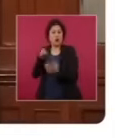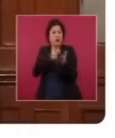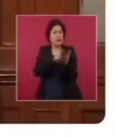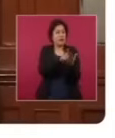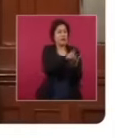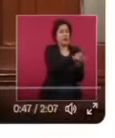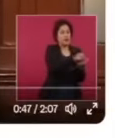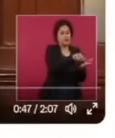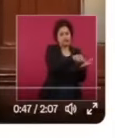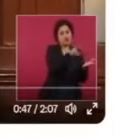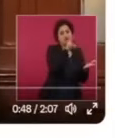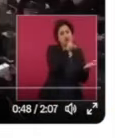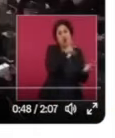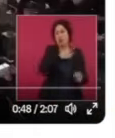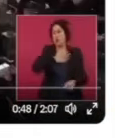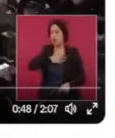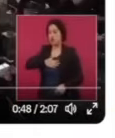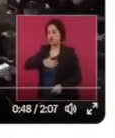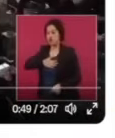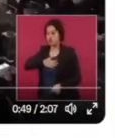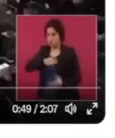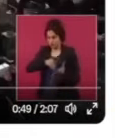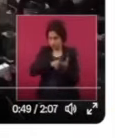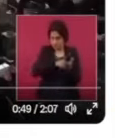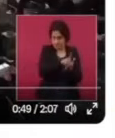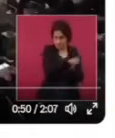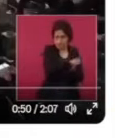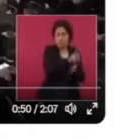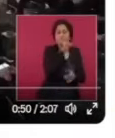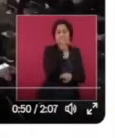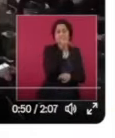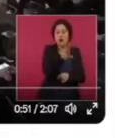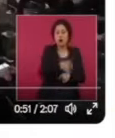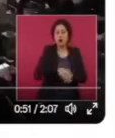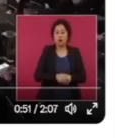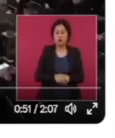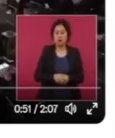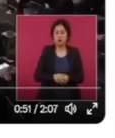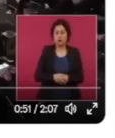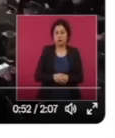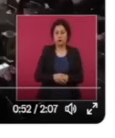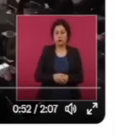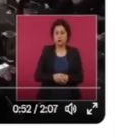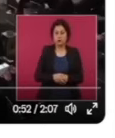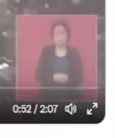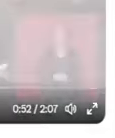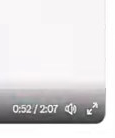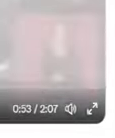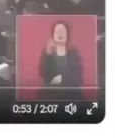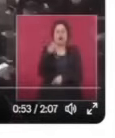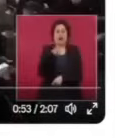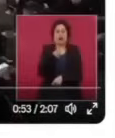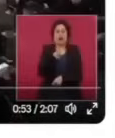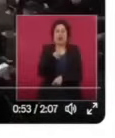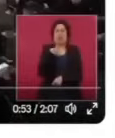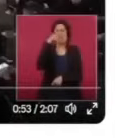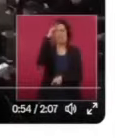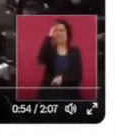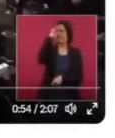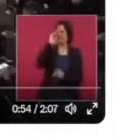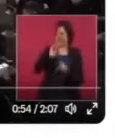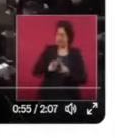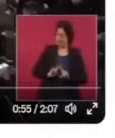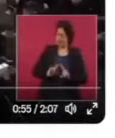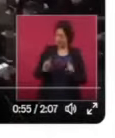lo pueden buscar, porque yo sostengo lo opuesto. como una